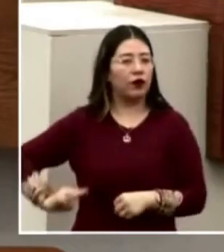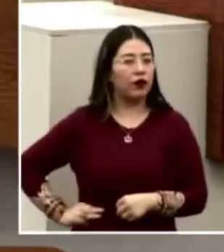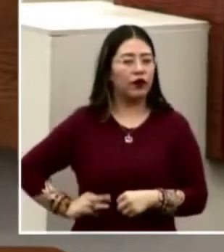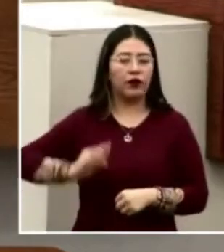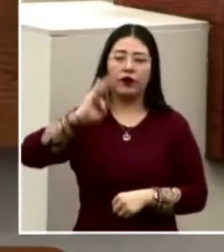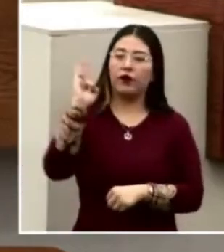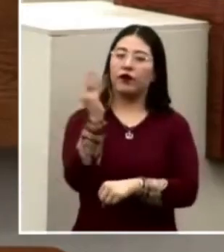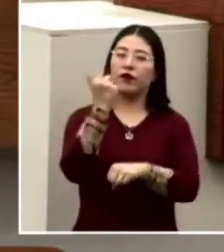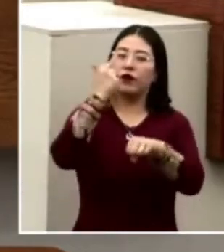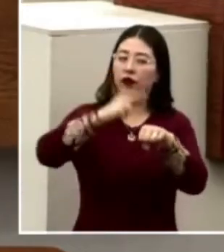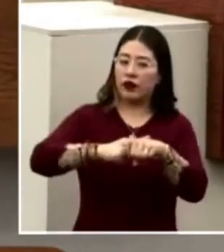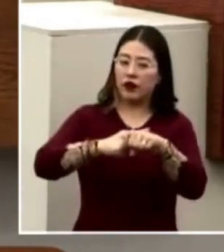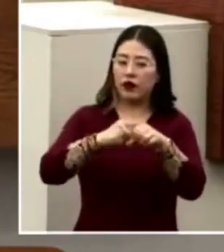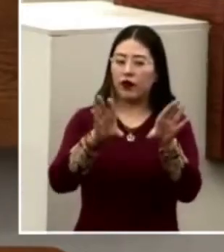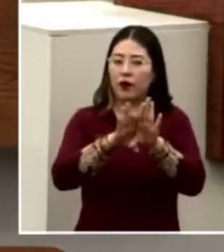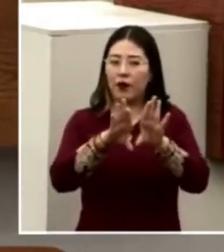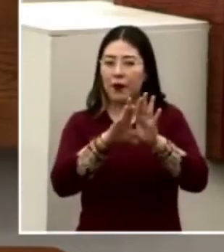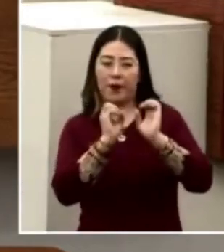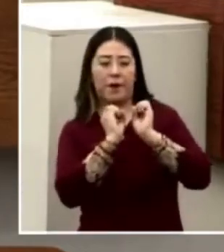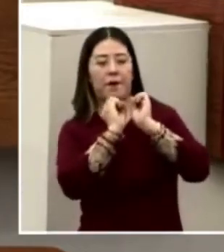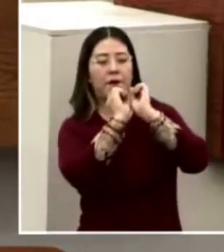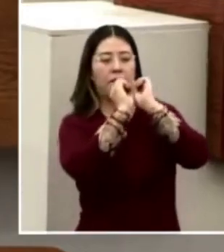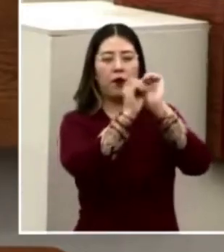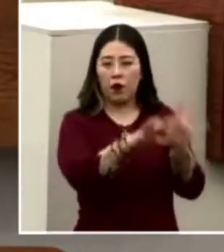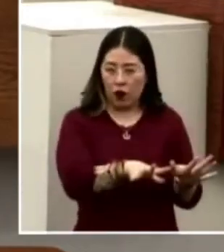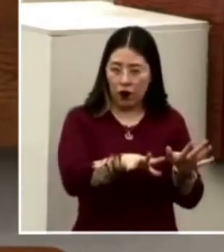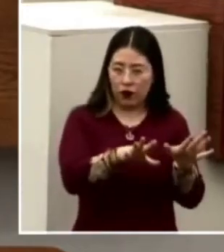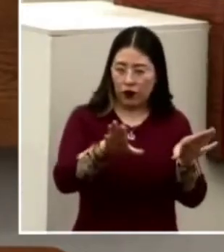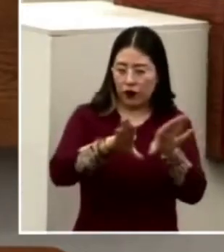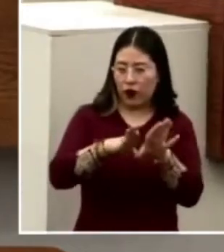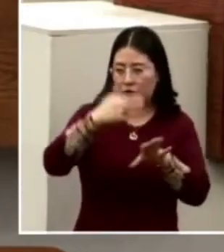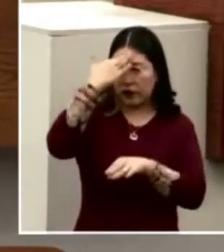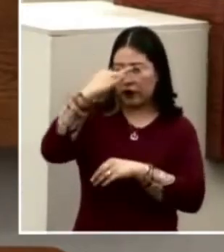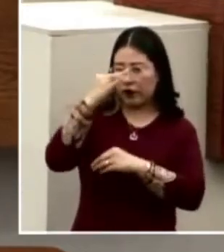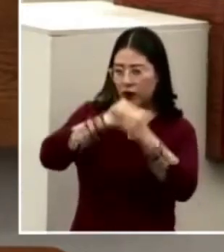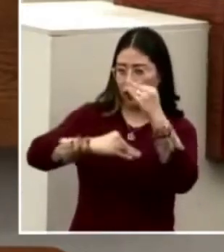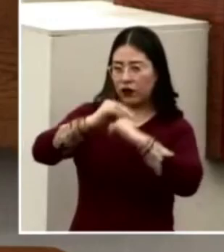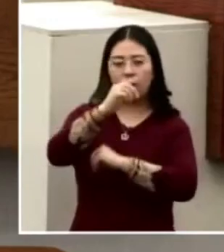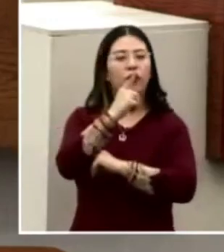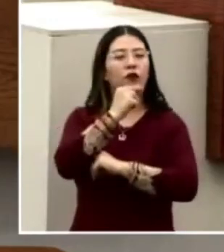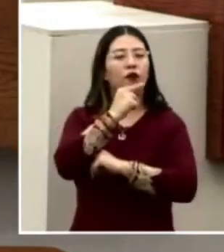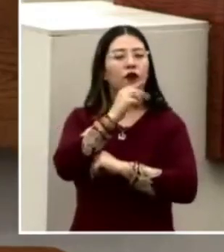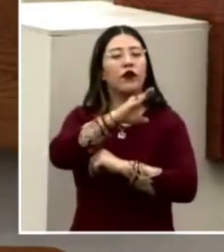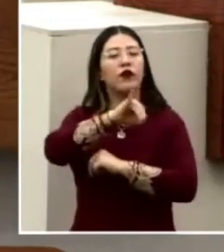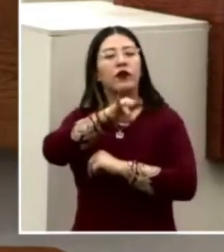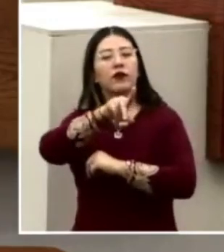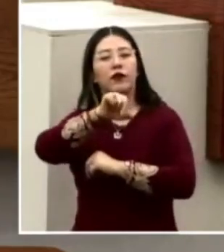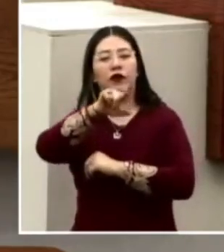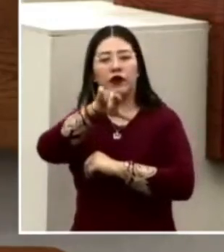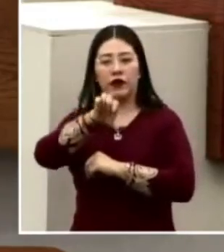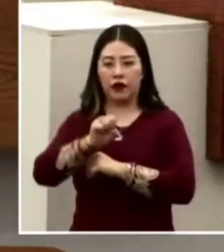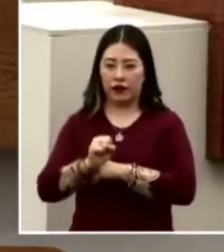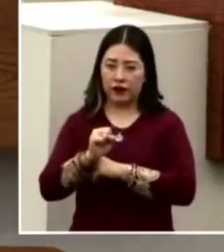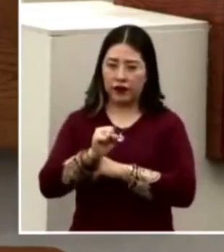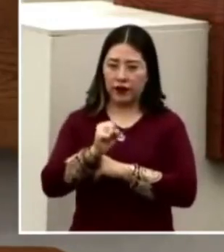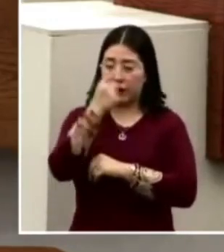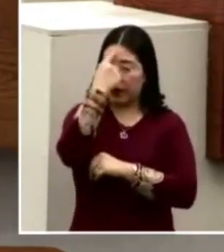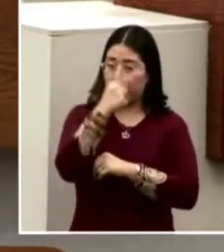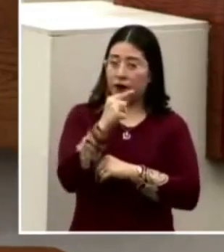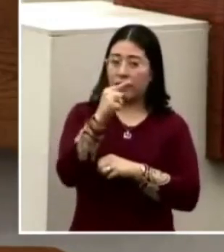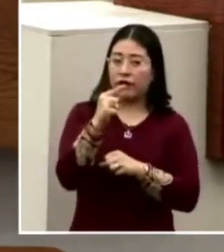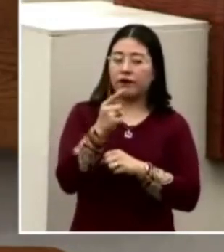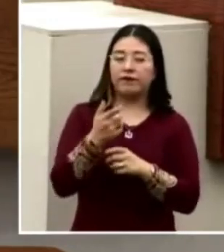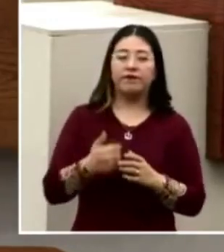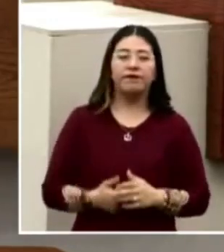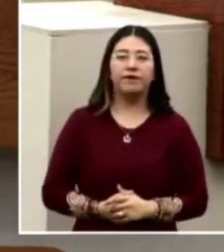federales, fueron abandonados el fortalecimiento de nuestras policías civiles a tal grado que nos pusieron